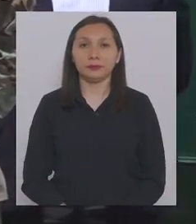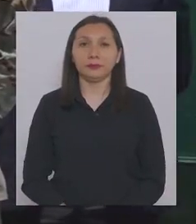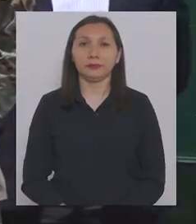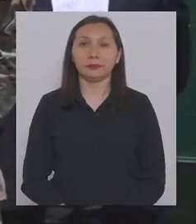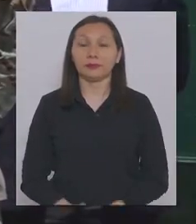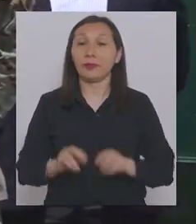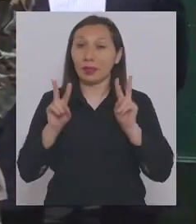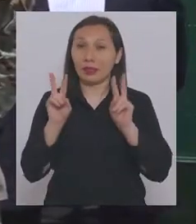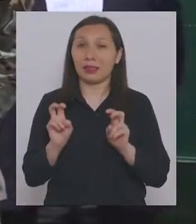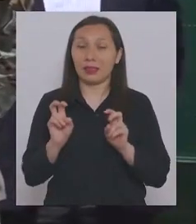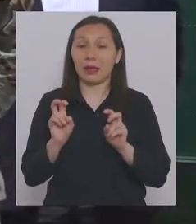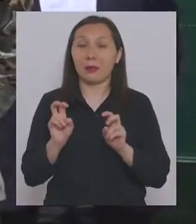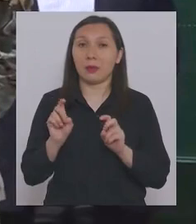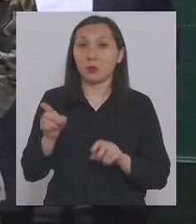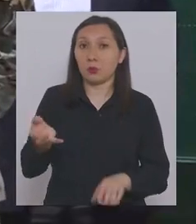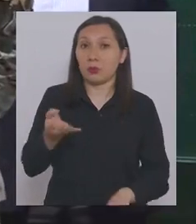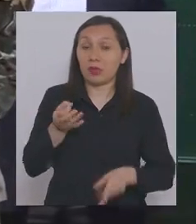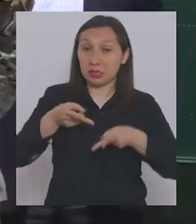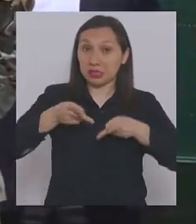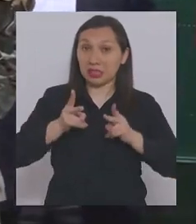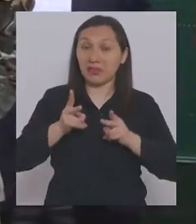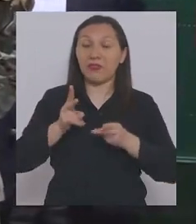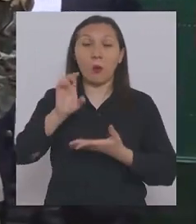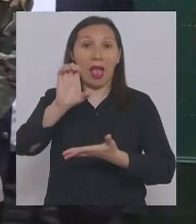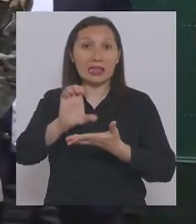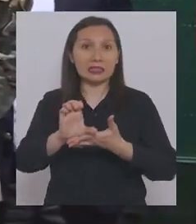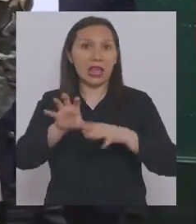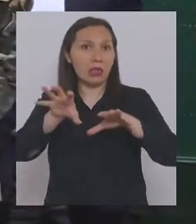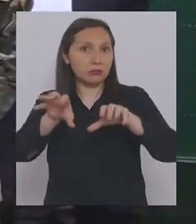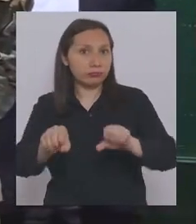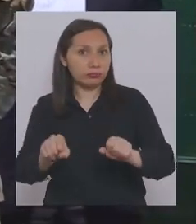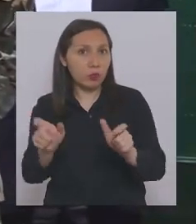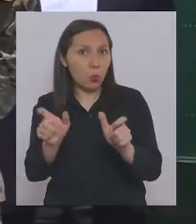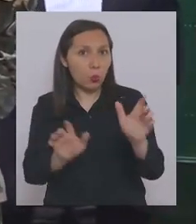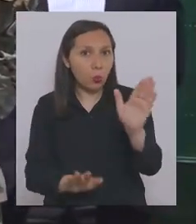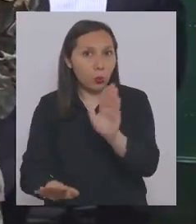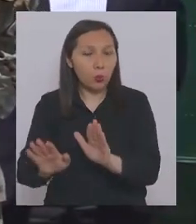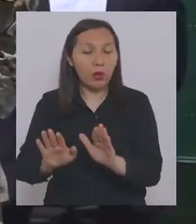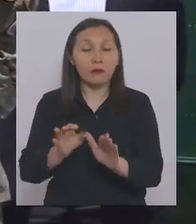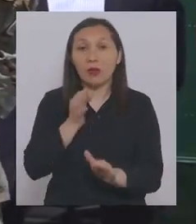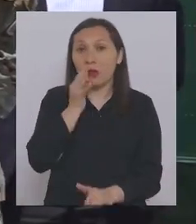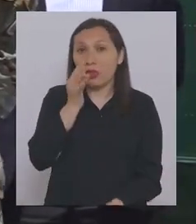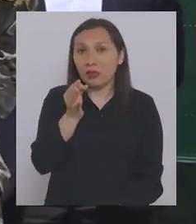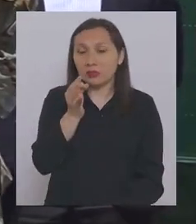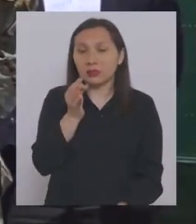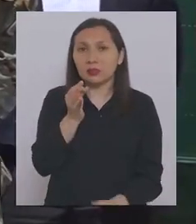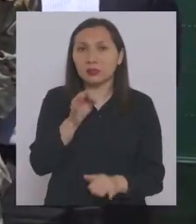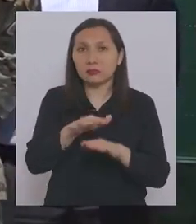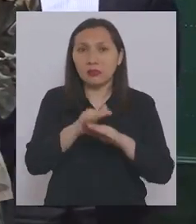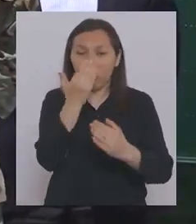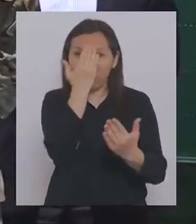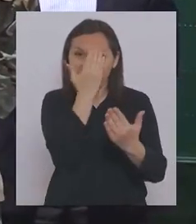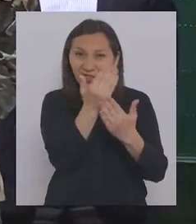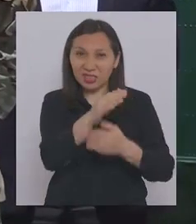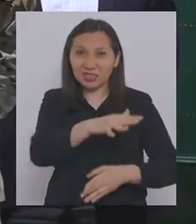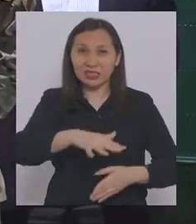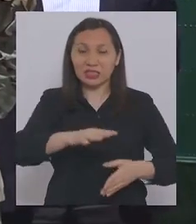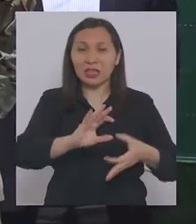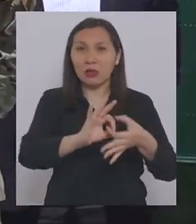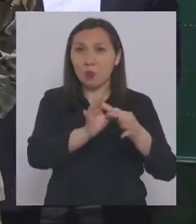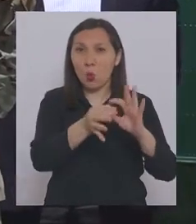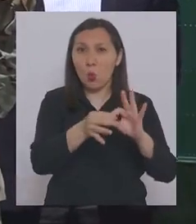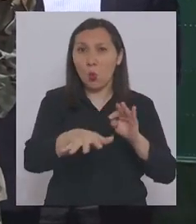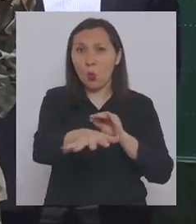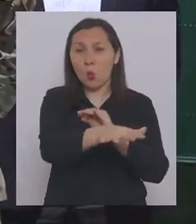Con respecto a la eficacia del estado de excepción, quiero decir que al frente tenemos una organización que